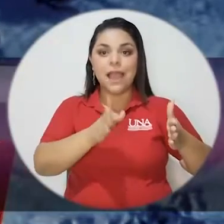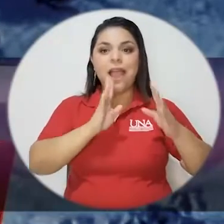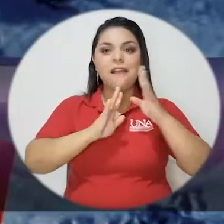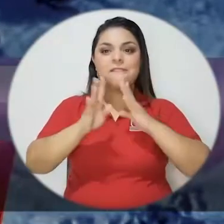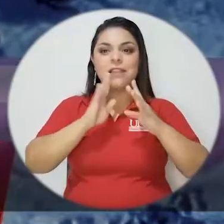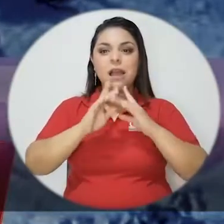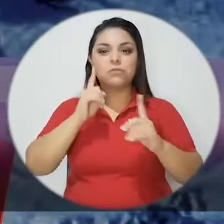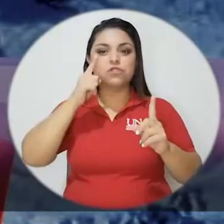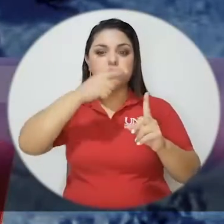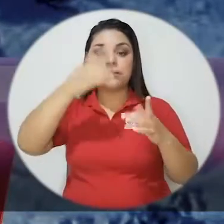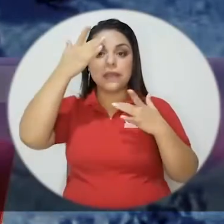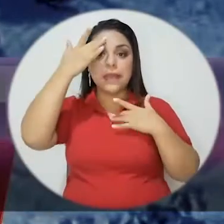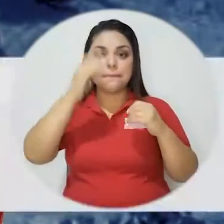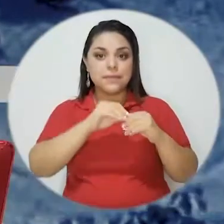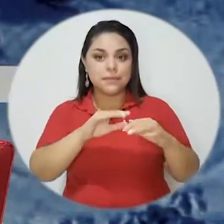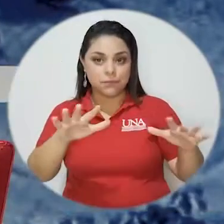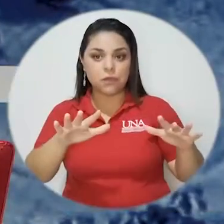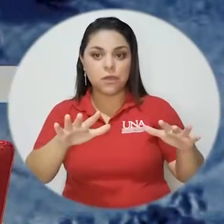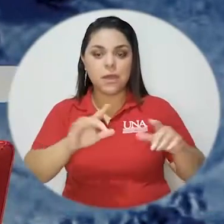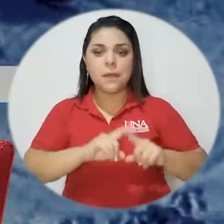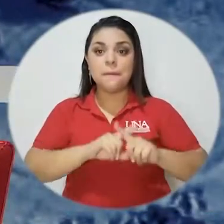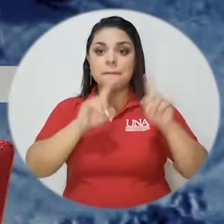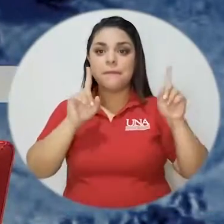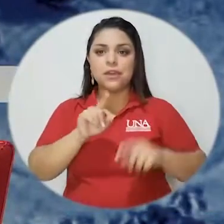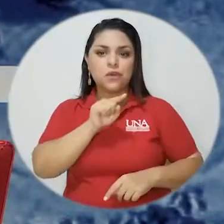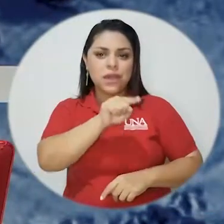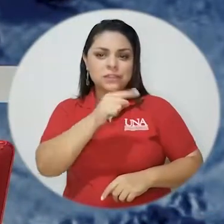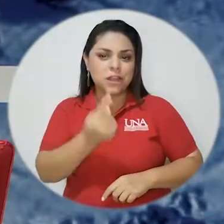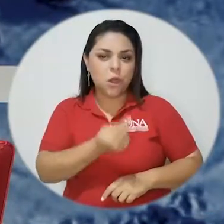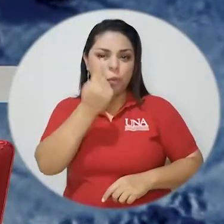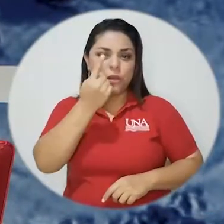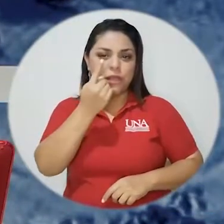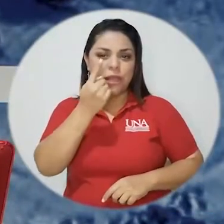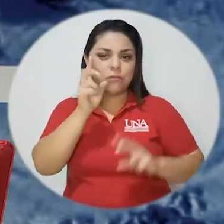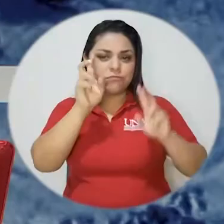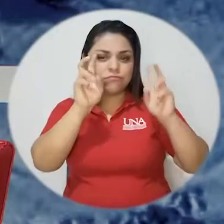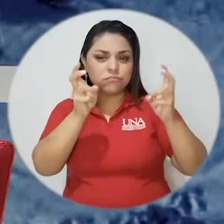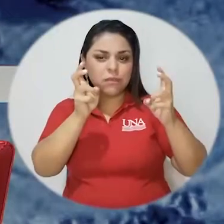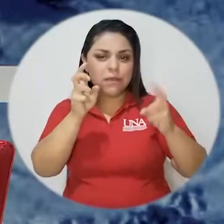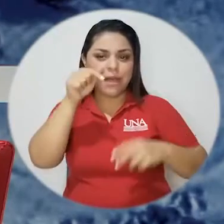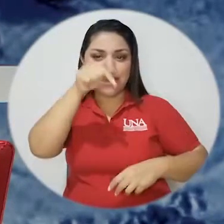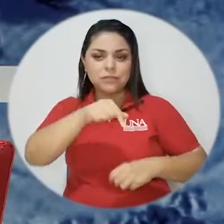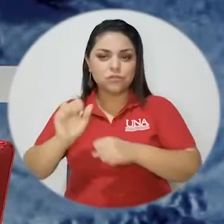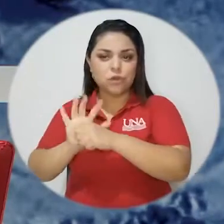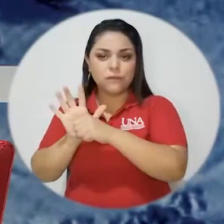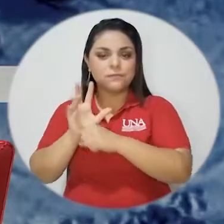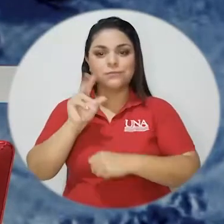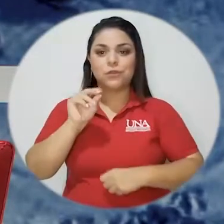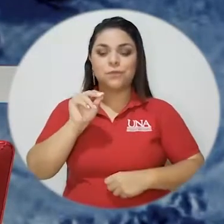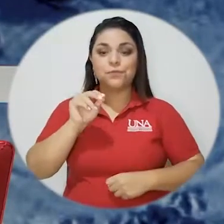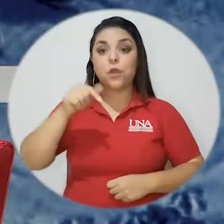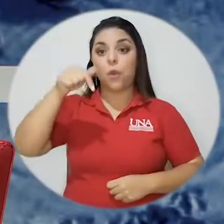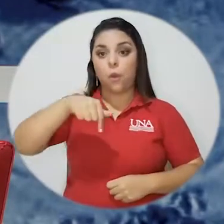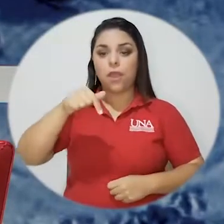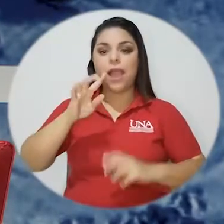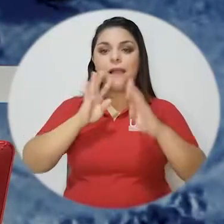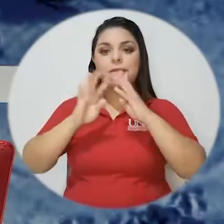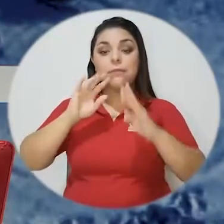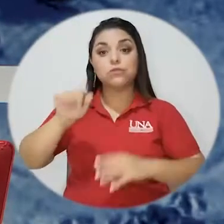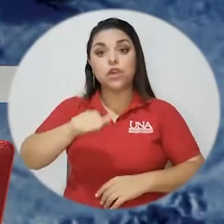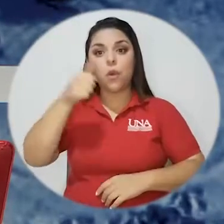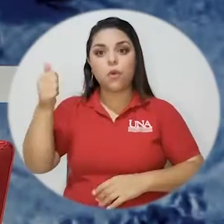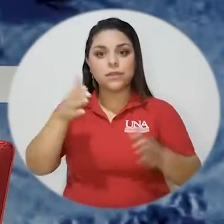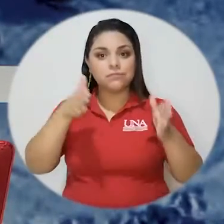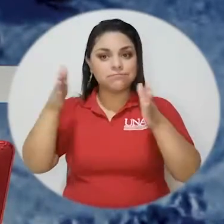vista epidemiológico, pero esa no es la única arista que tiene esta situación. Hay muchas, pero hoy pues podemos abordar solamente dos. Y para eso